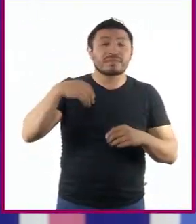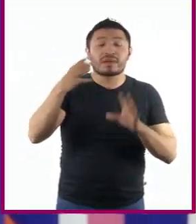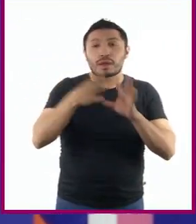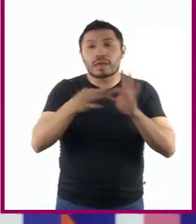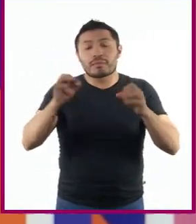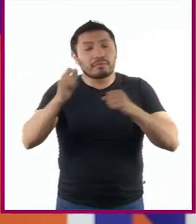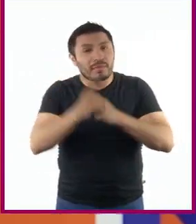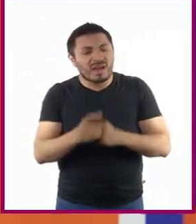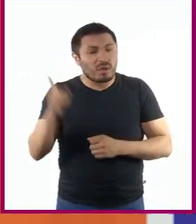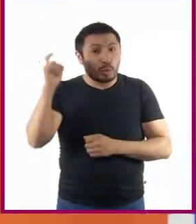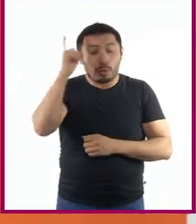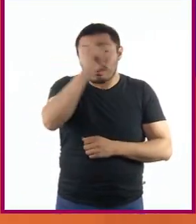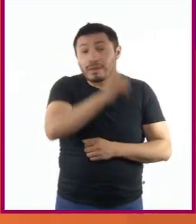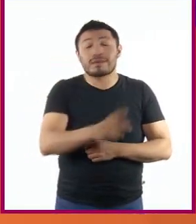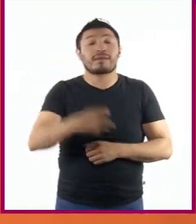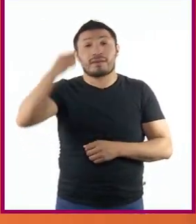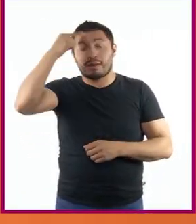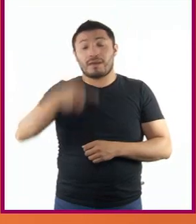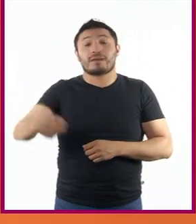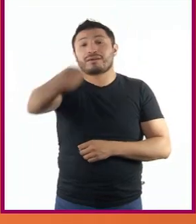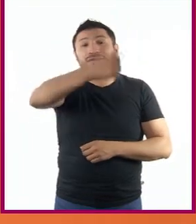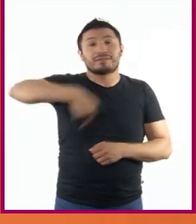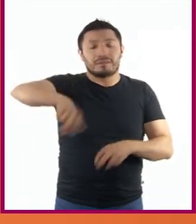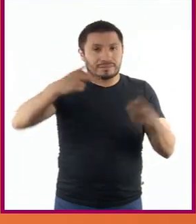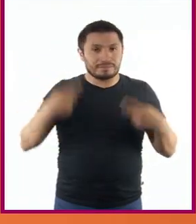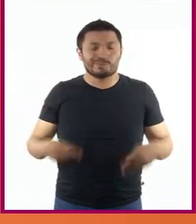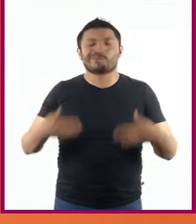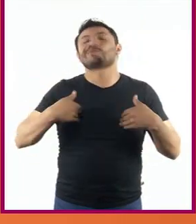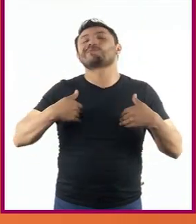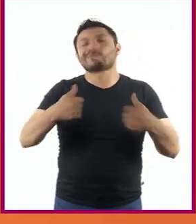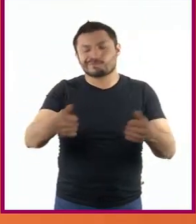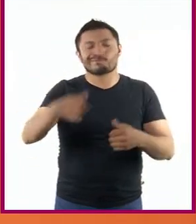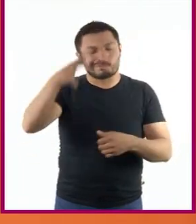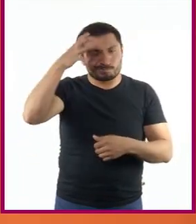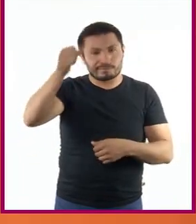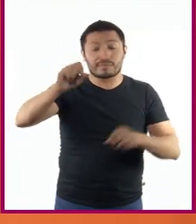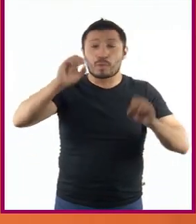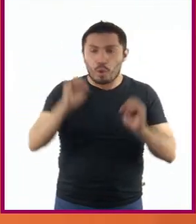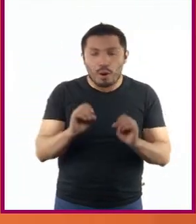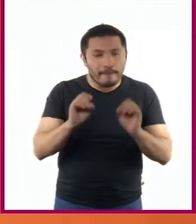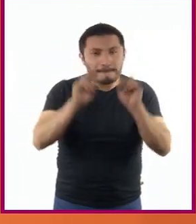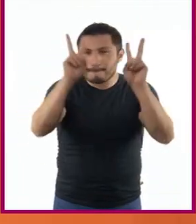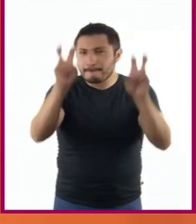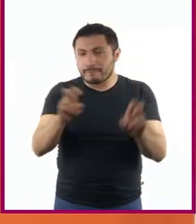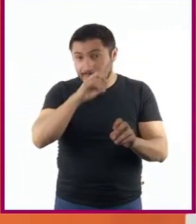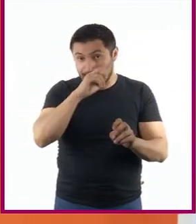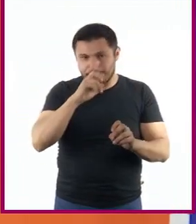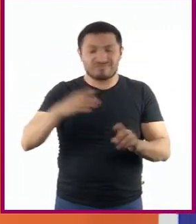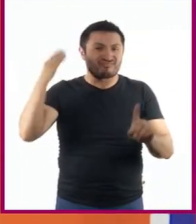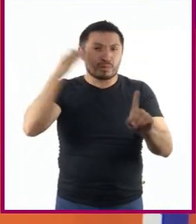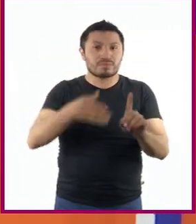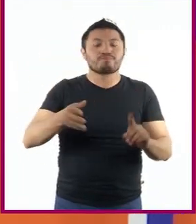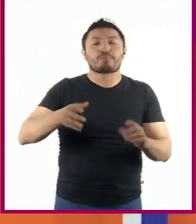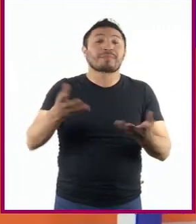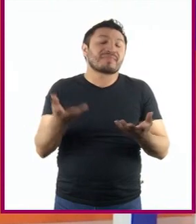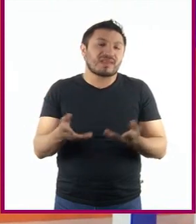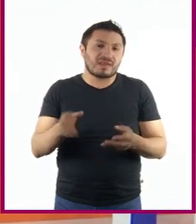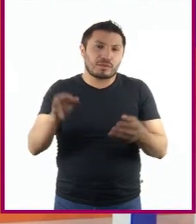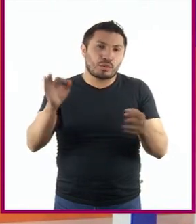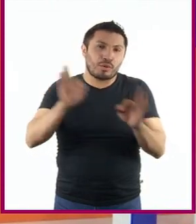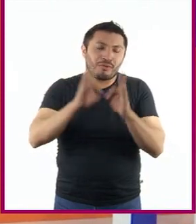complejo y para lograr que la audiencia entienda mejor el concepto o suceso, se busca algo que funcione de manera